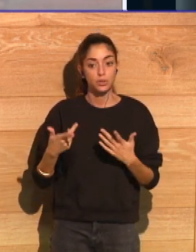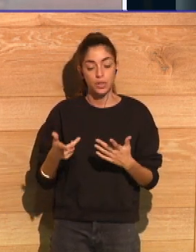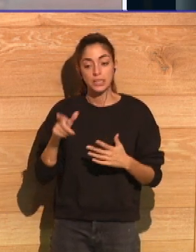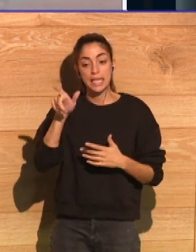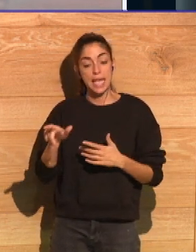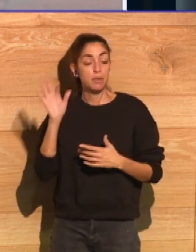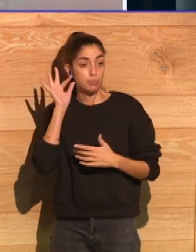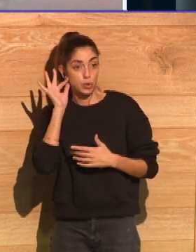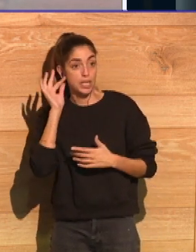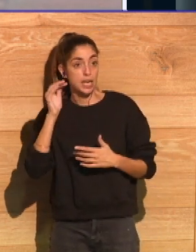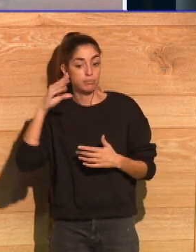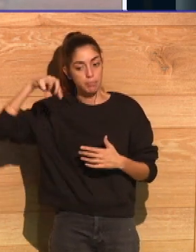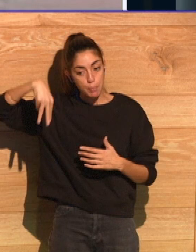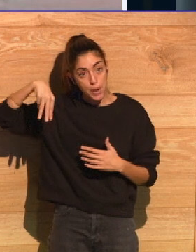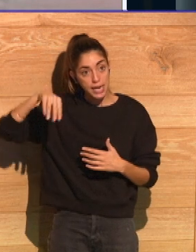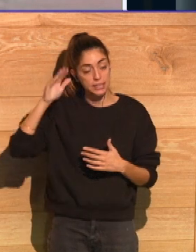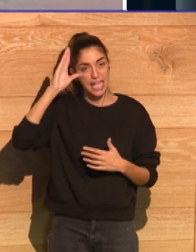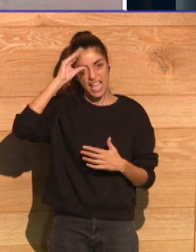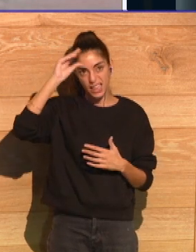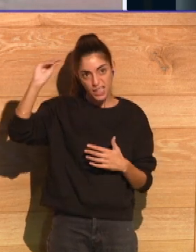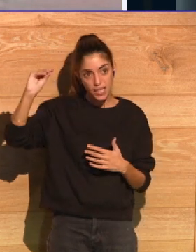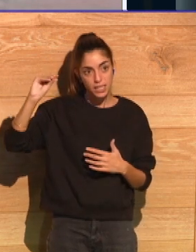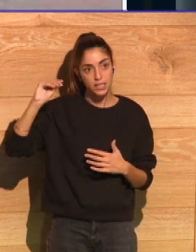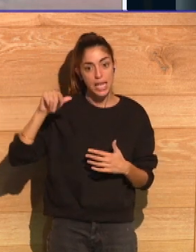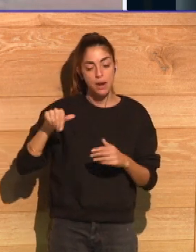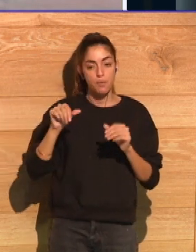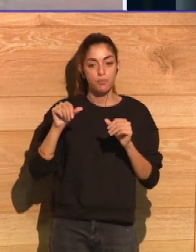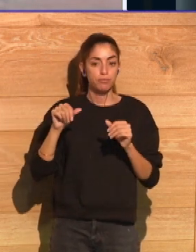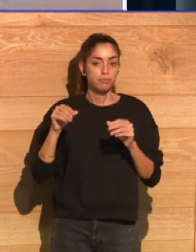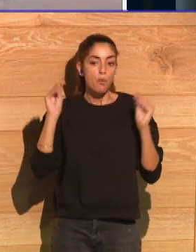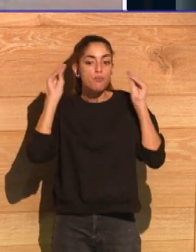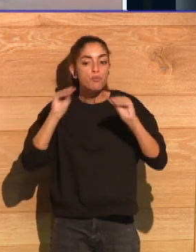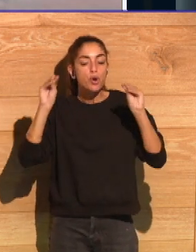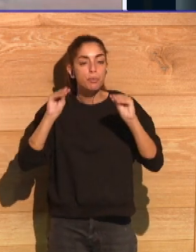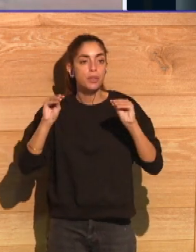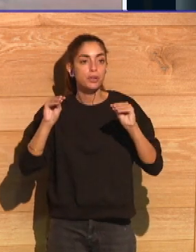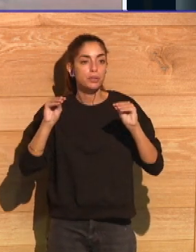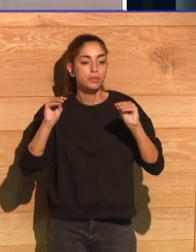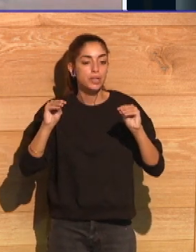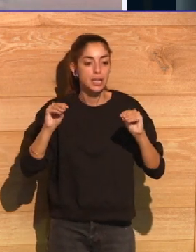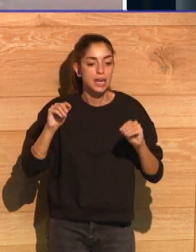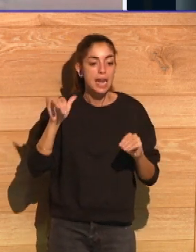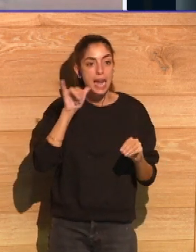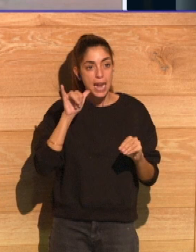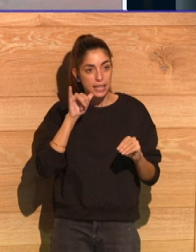inteligente, se formó estudiando latín, realmente era un poco una persona prodigio.